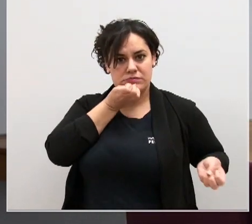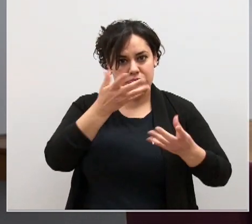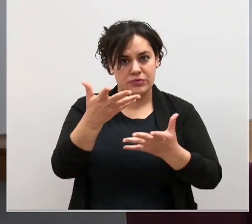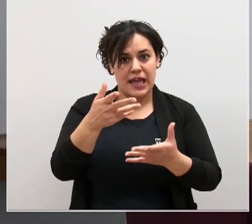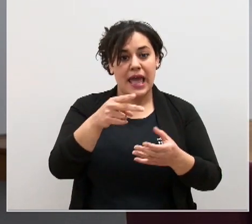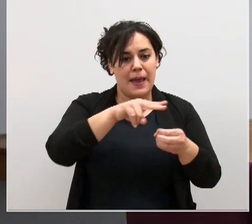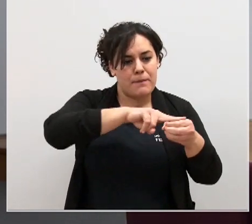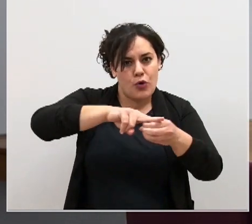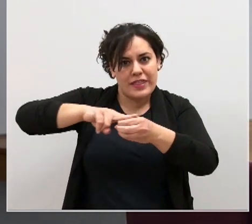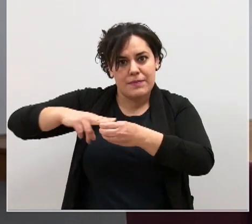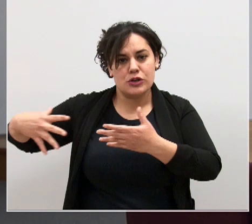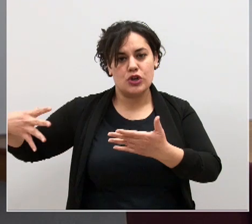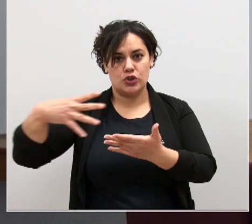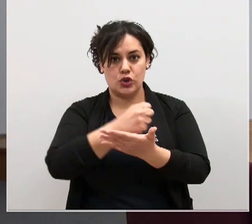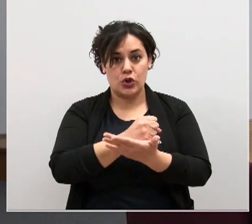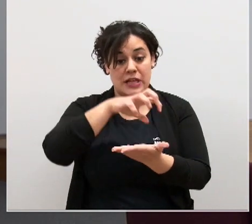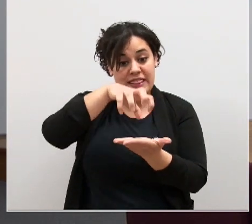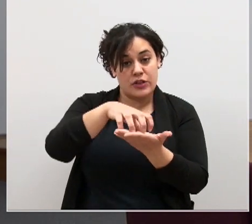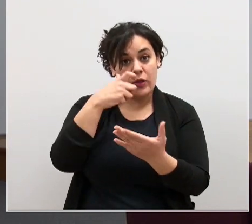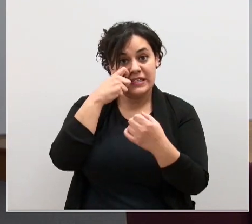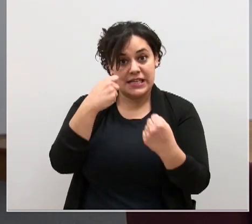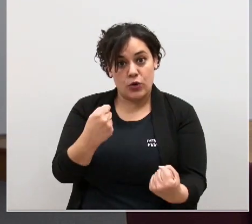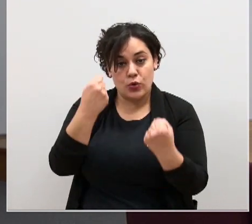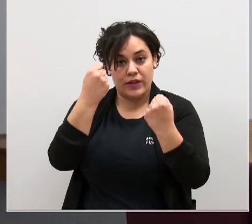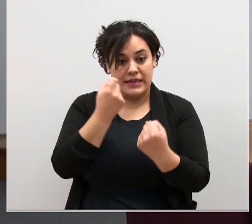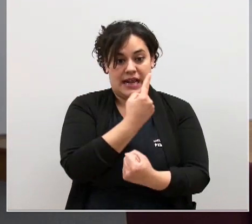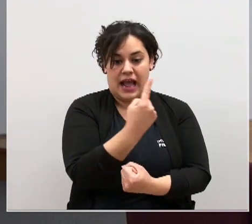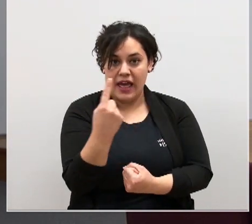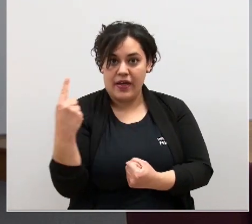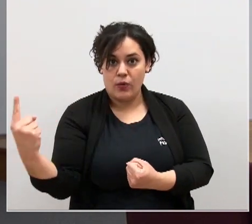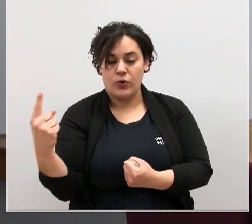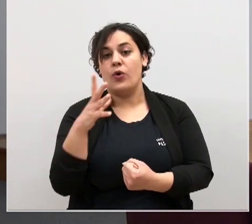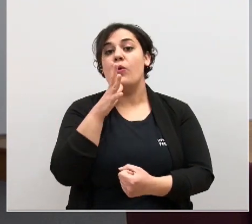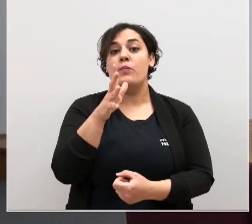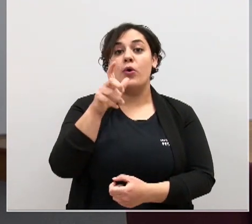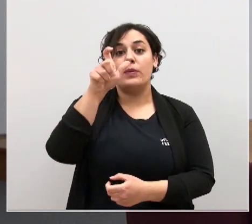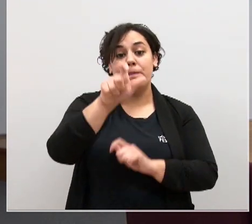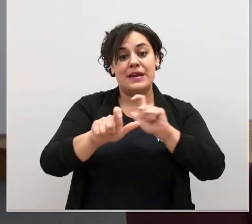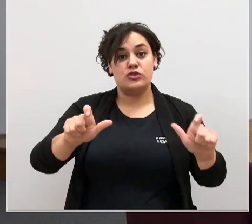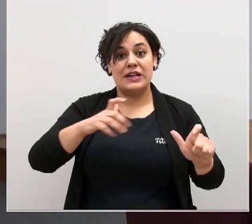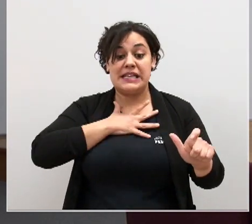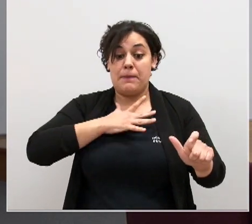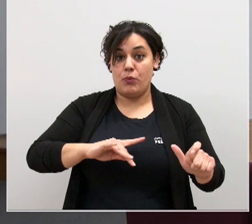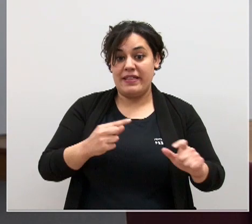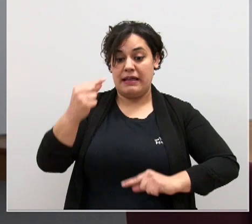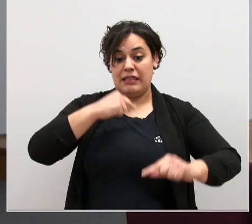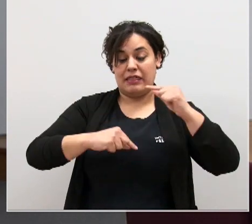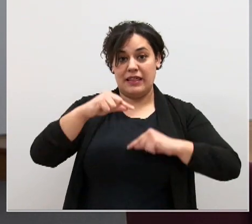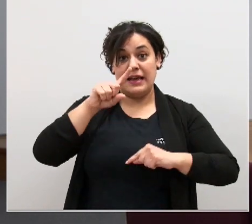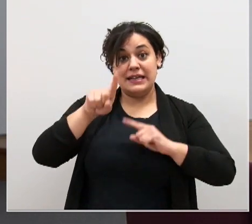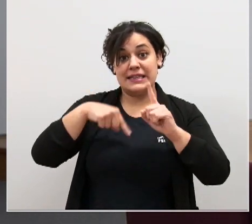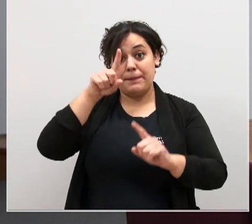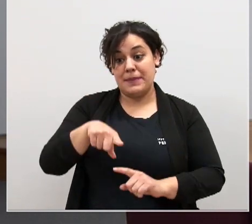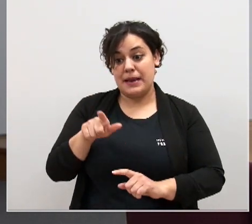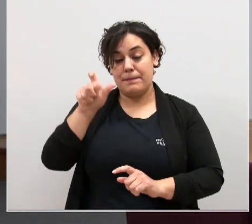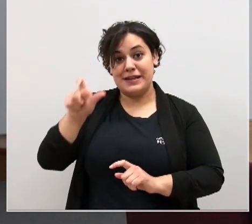los municipios, desde los centros de salud respectivos a aquellos casos calificados como posibles casos y contactos de esos